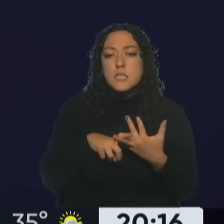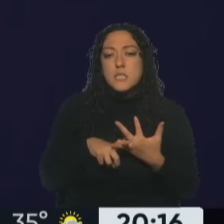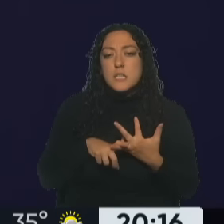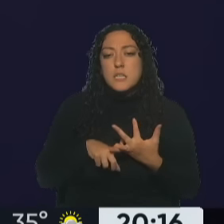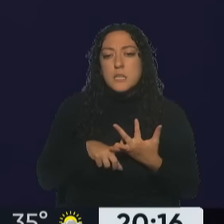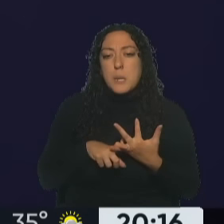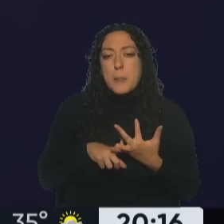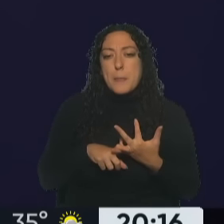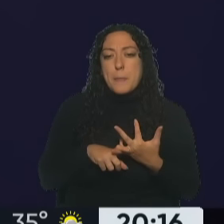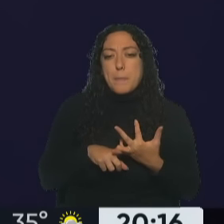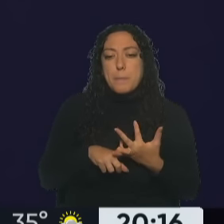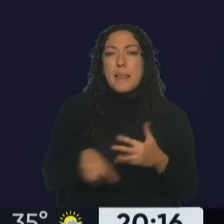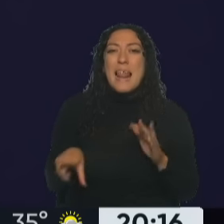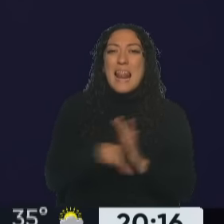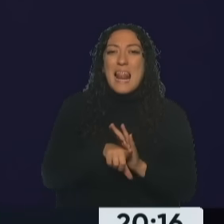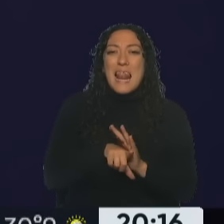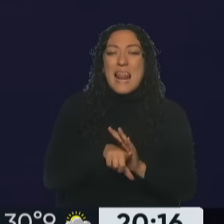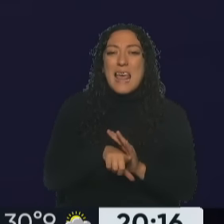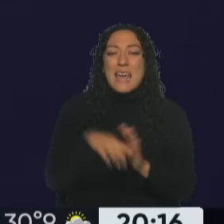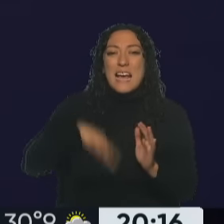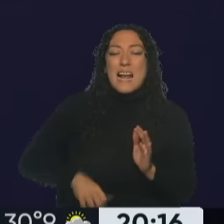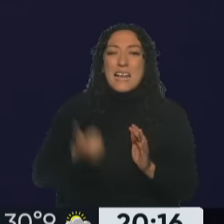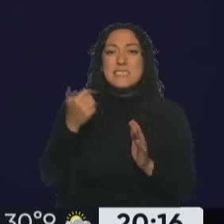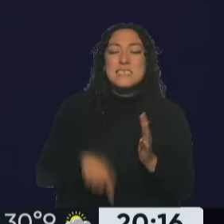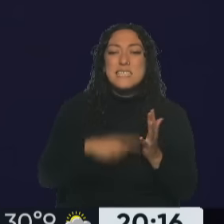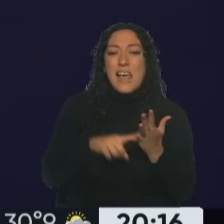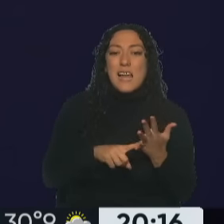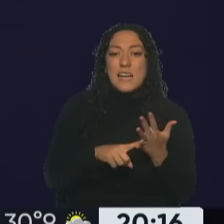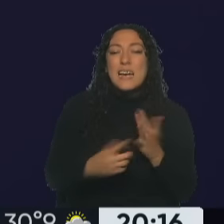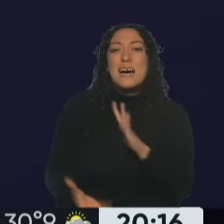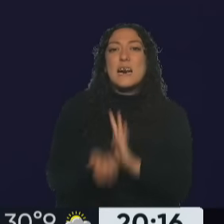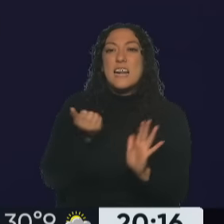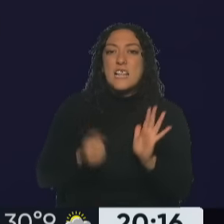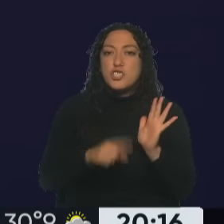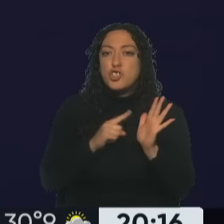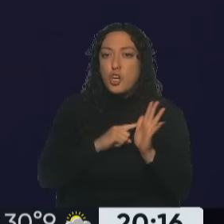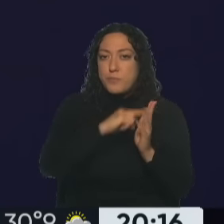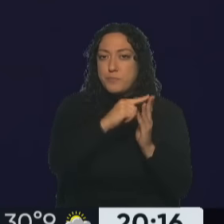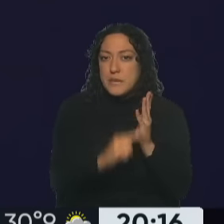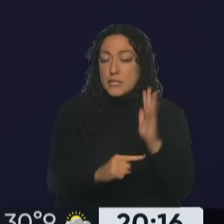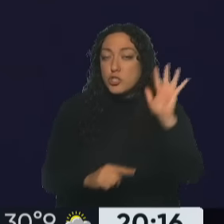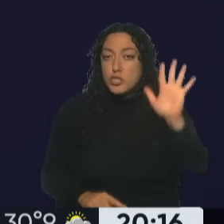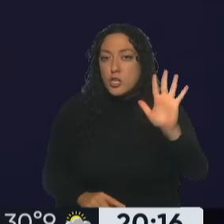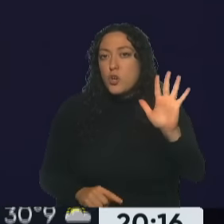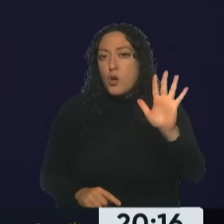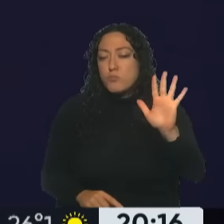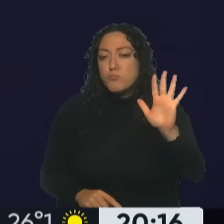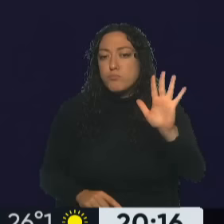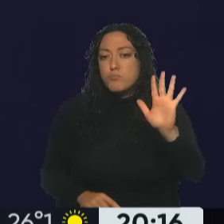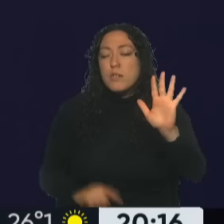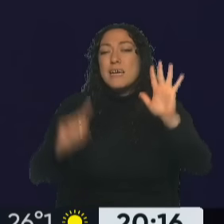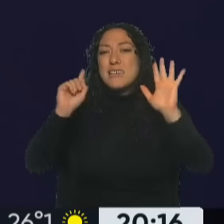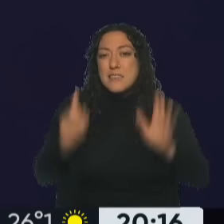personales la ley de ganancias y la retenciones incluir también la el cambio de la